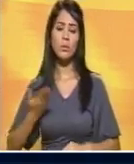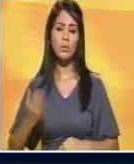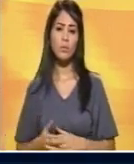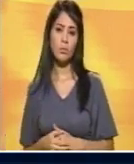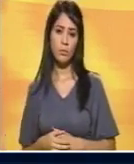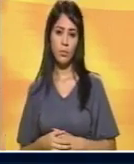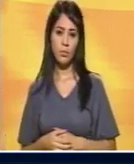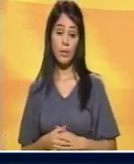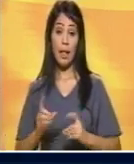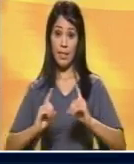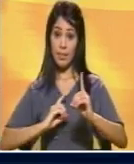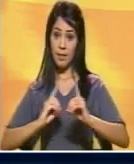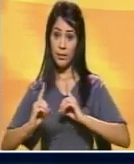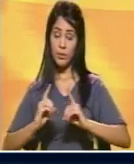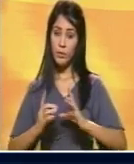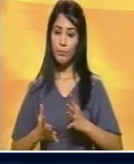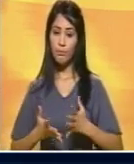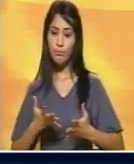es